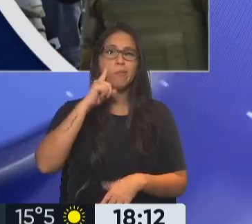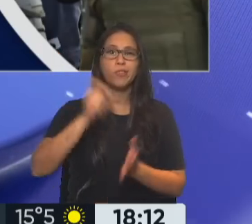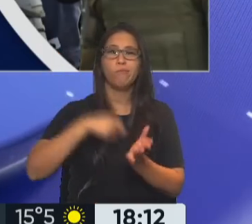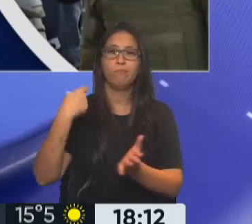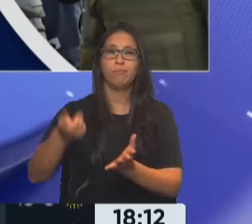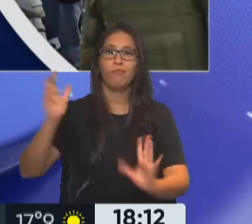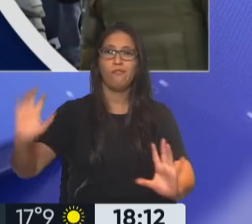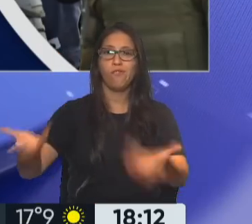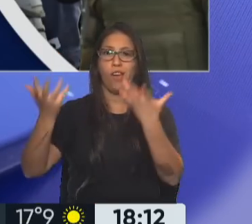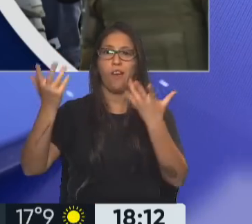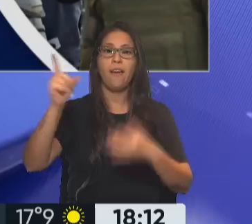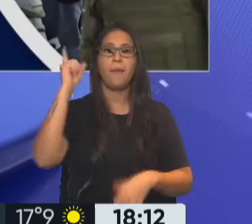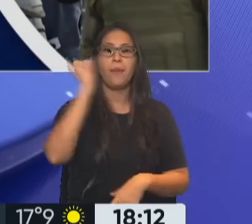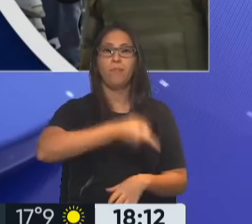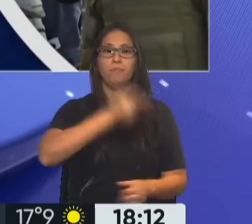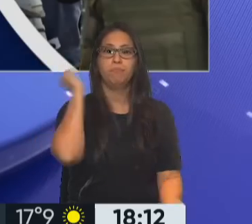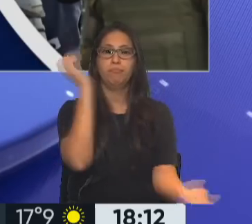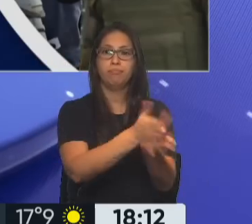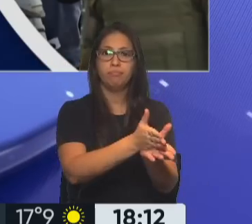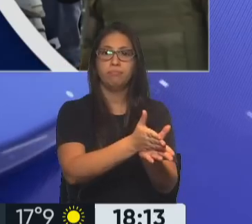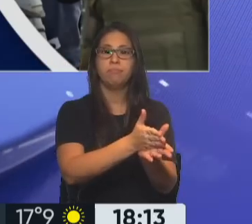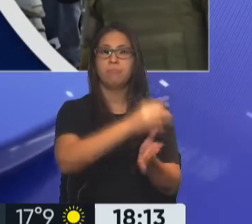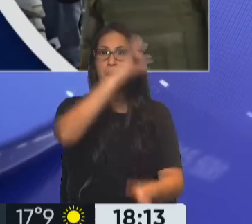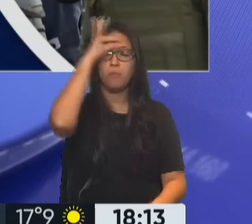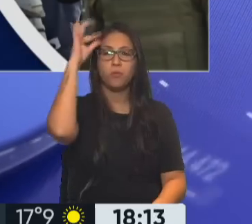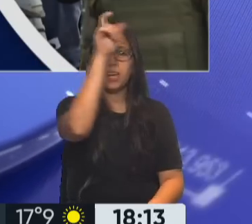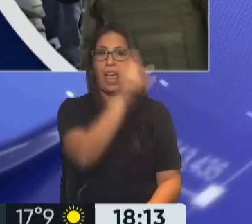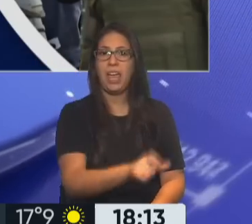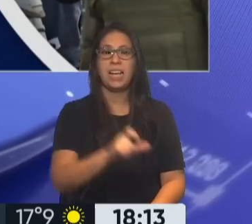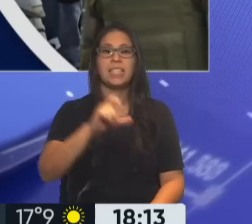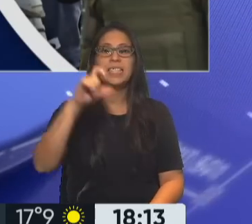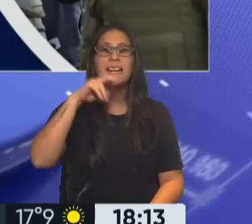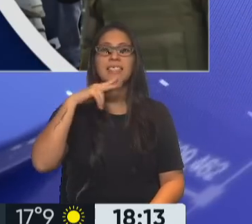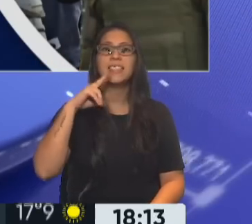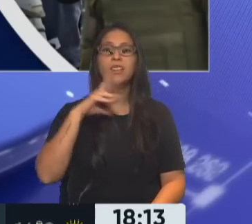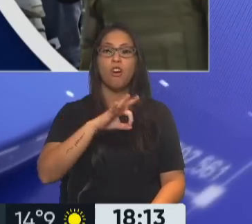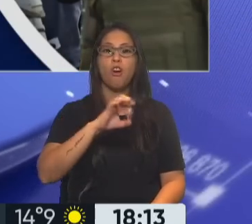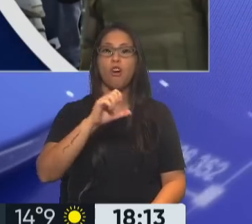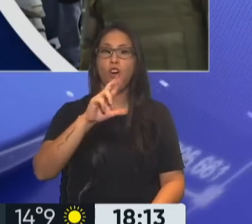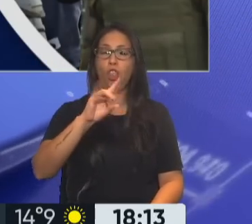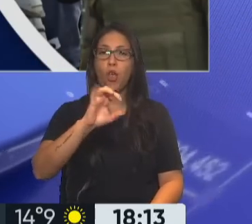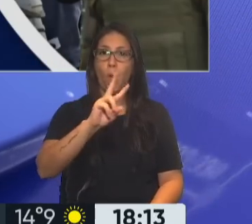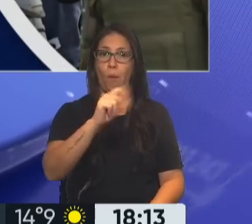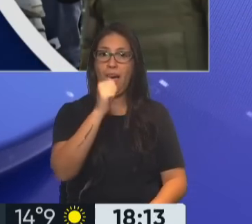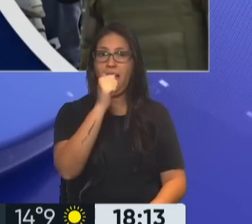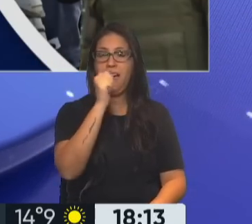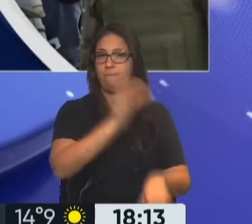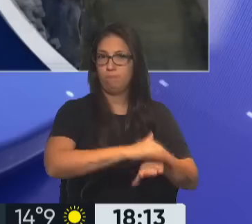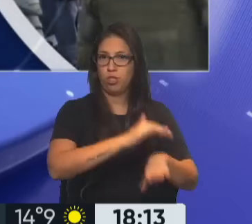lo que fue condenado el mapuche Celestino Córdoba, allí el culpable.